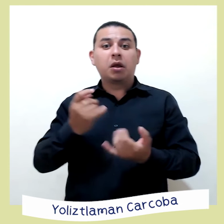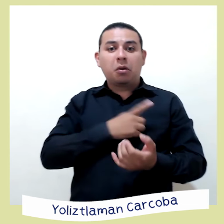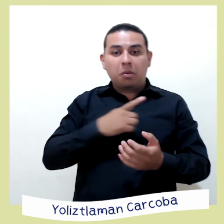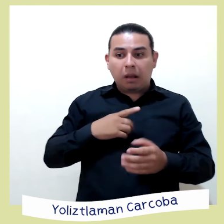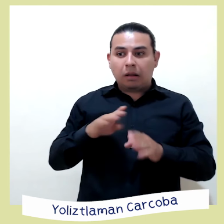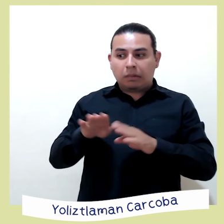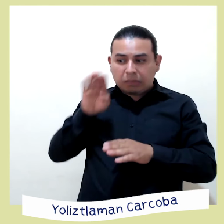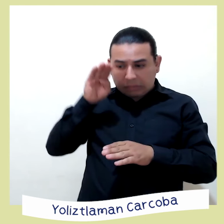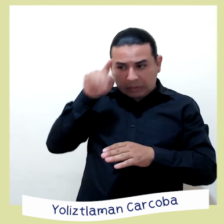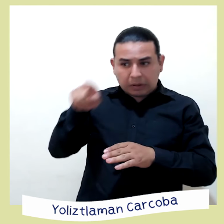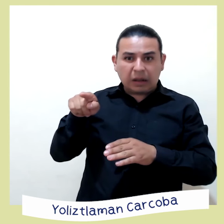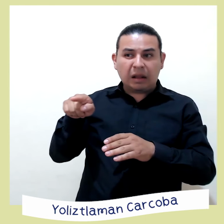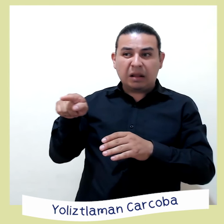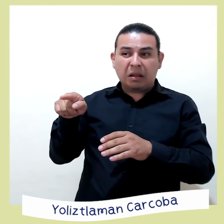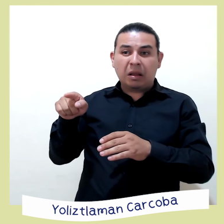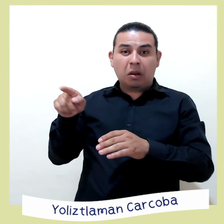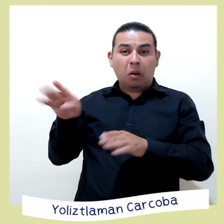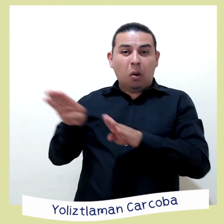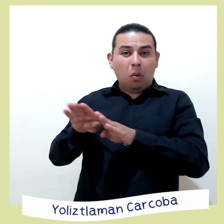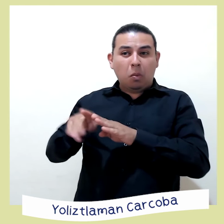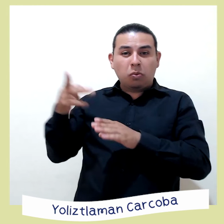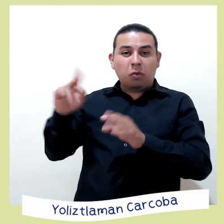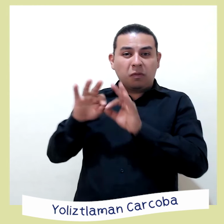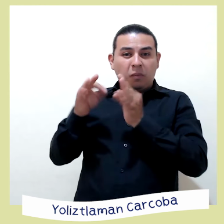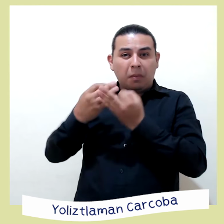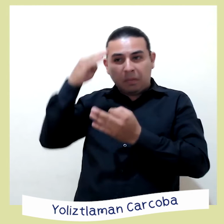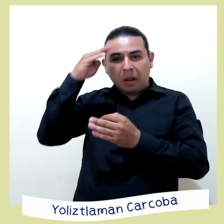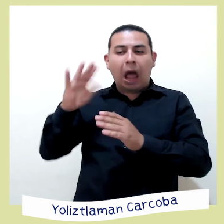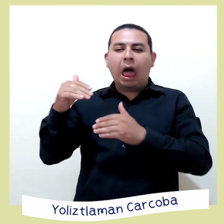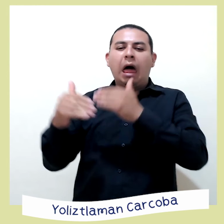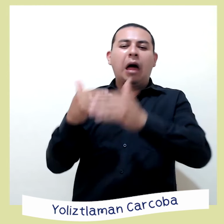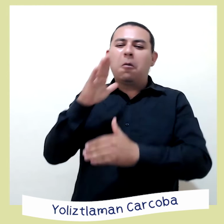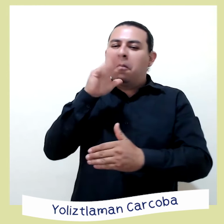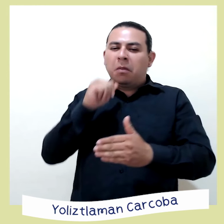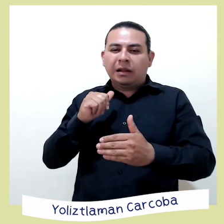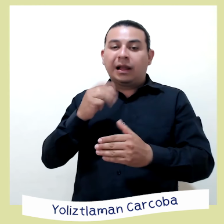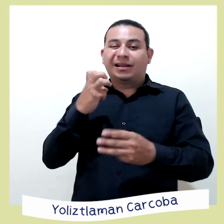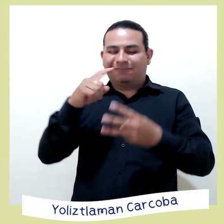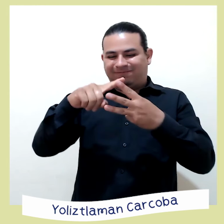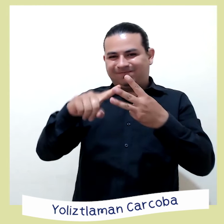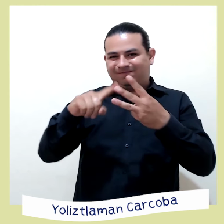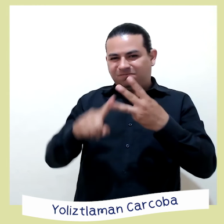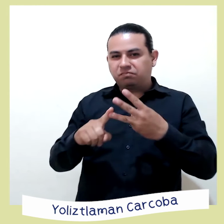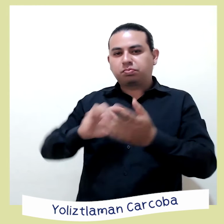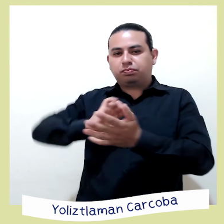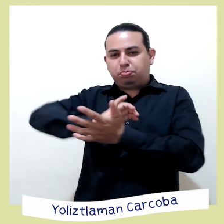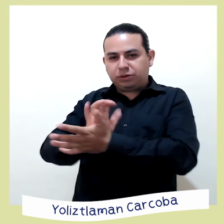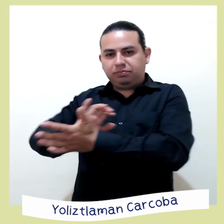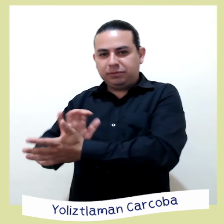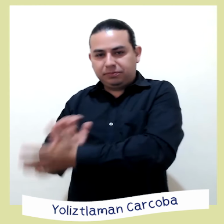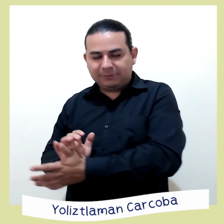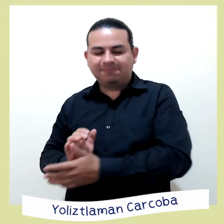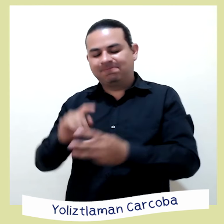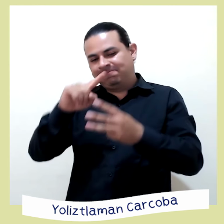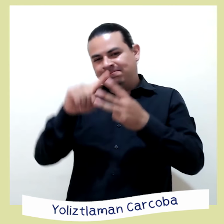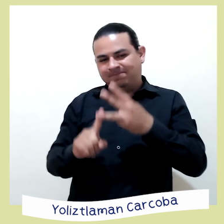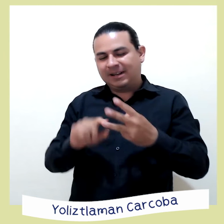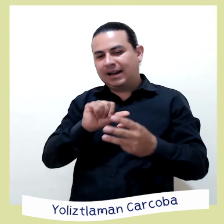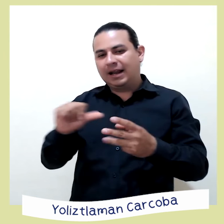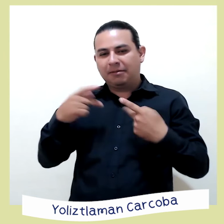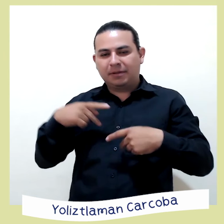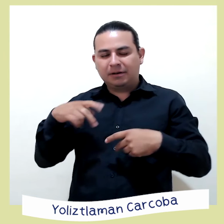solas. Y el último, de que su inflexión a las formas de pensar no les permite avanzar.